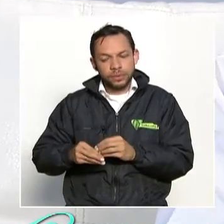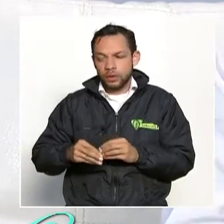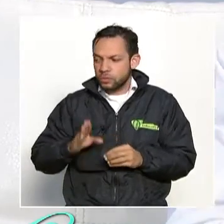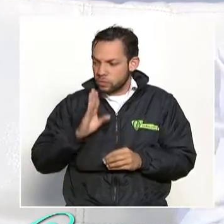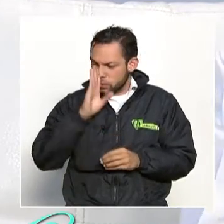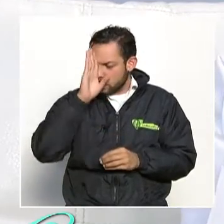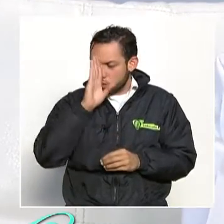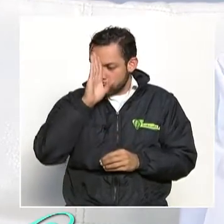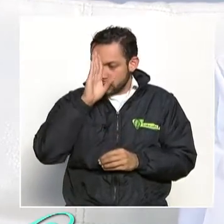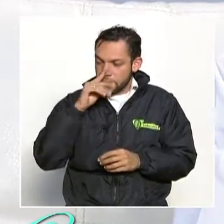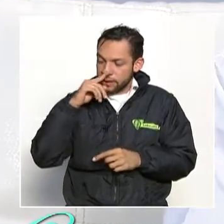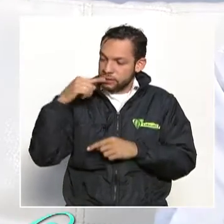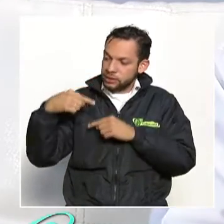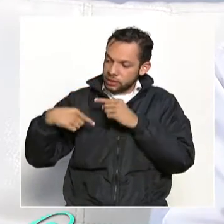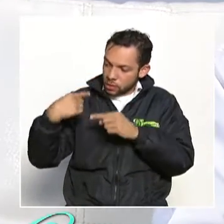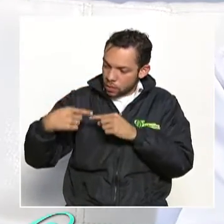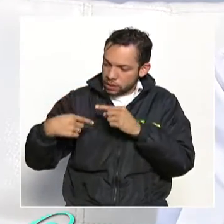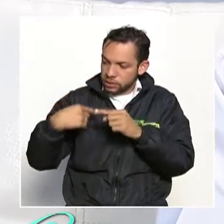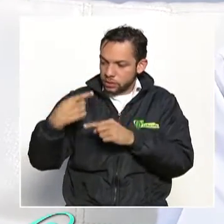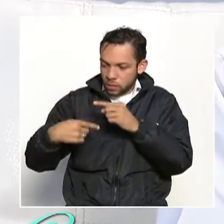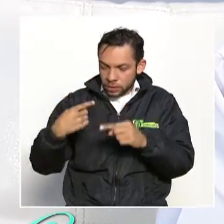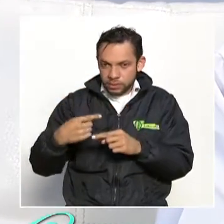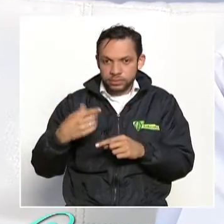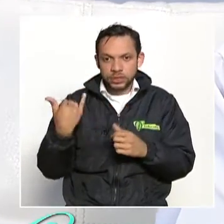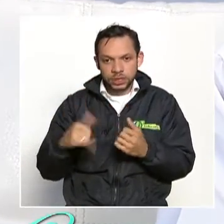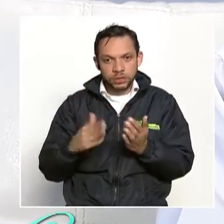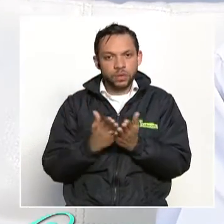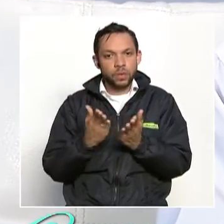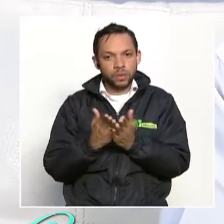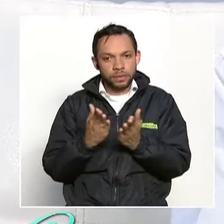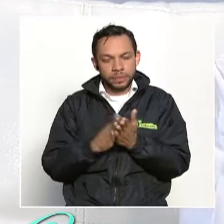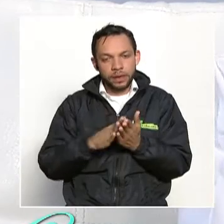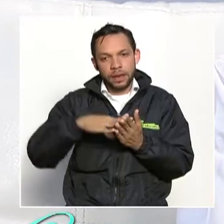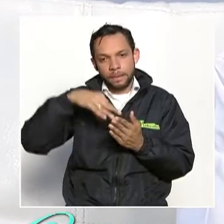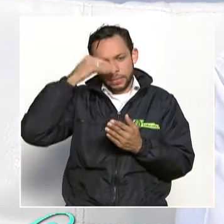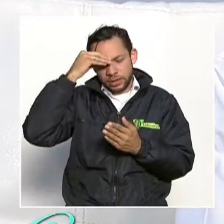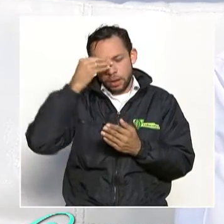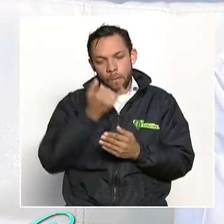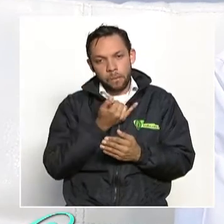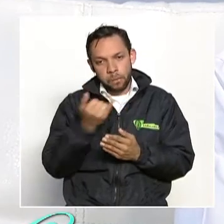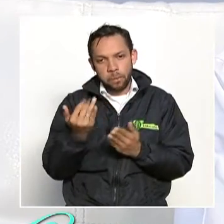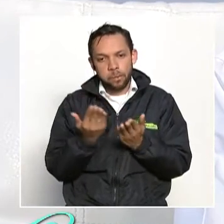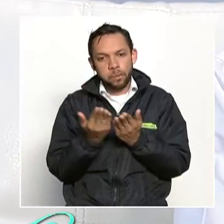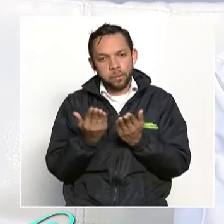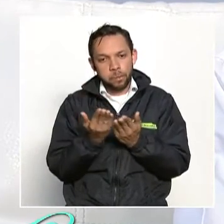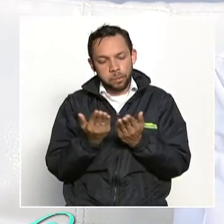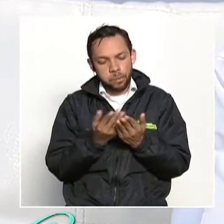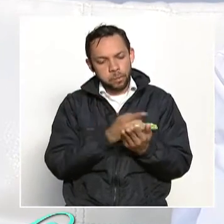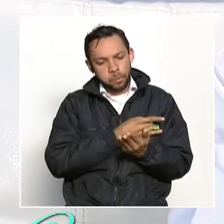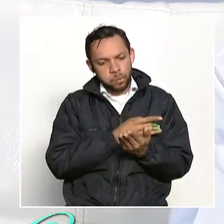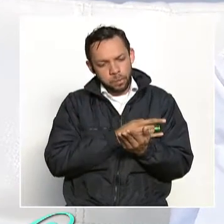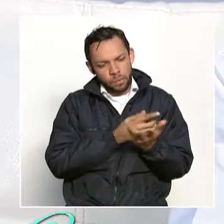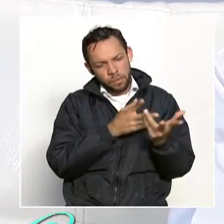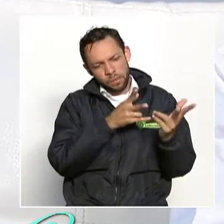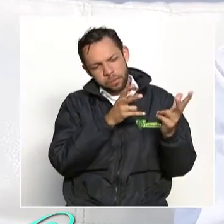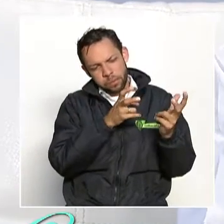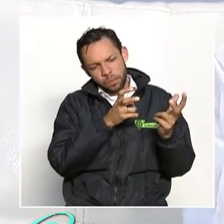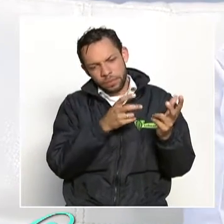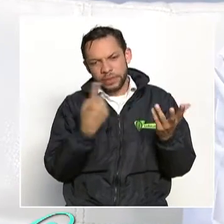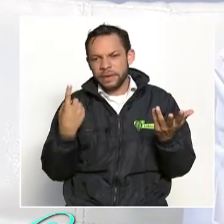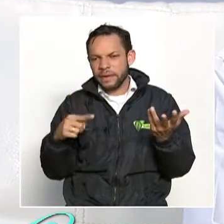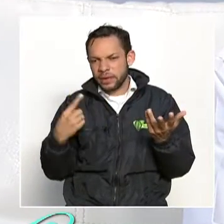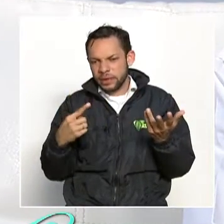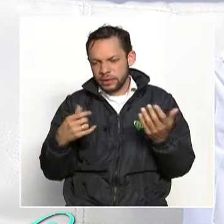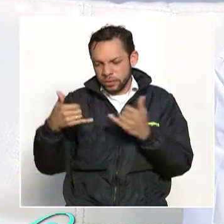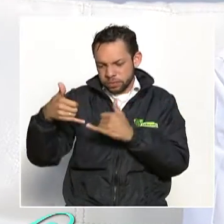rescatado toda esta historia y que ha hecho estudios y doctorados en este campo terapéutico, Cuéntenos en qué